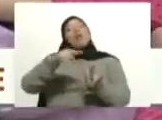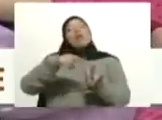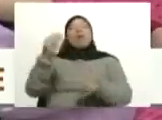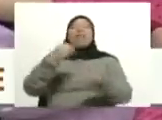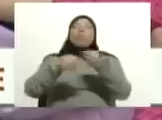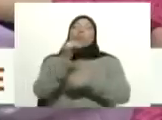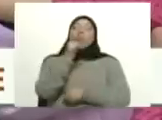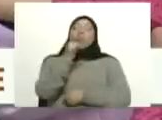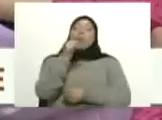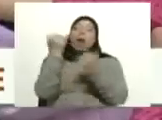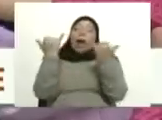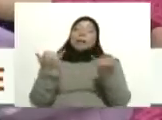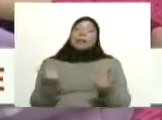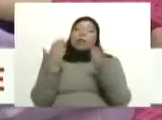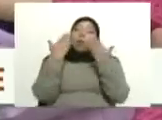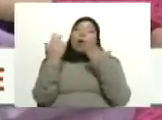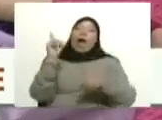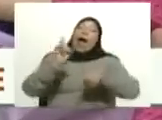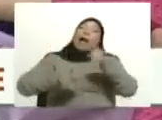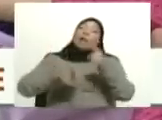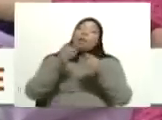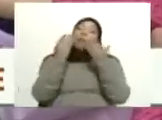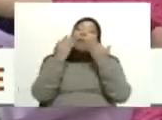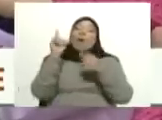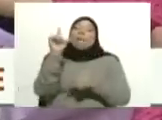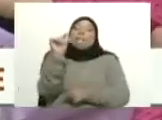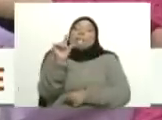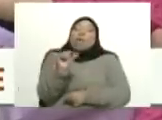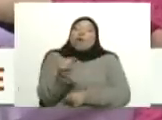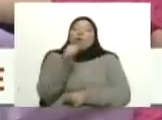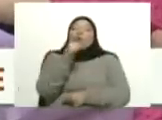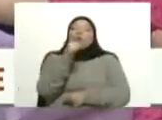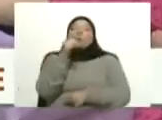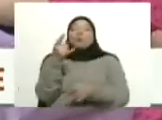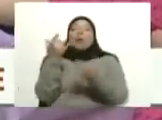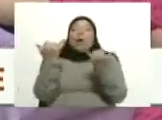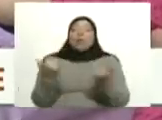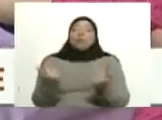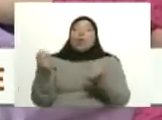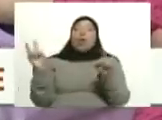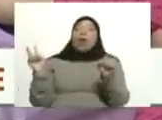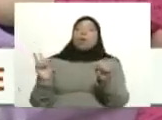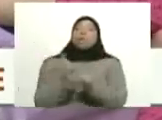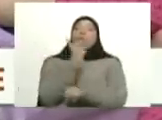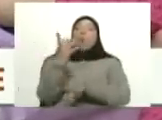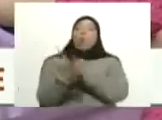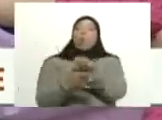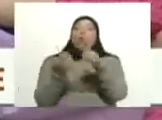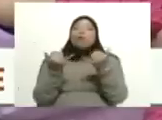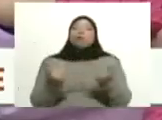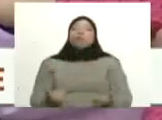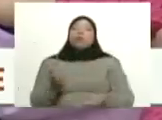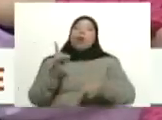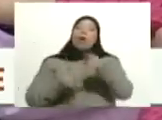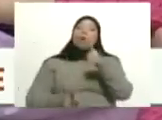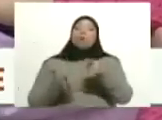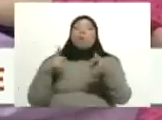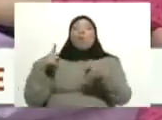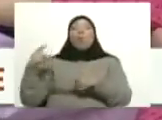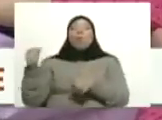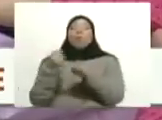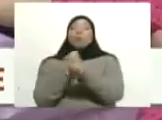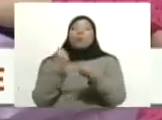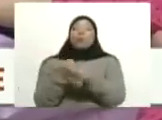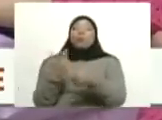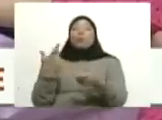mayoría, exceptuando algunos pocos elementos que insisten en la violencia, que insisten en hablar de salidas y de